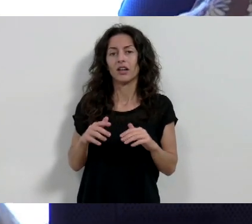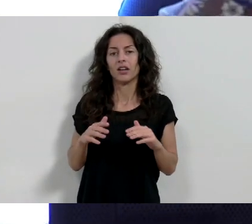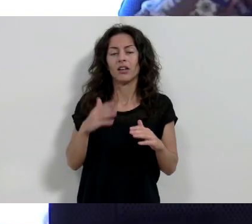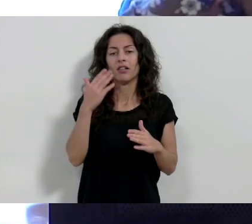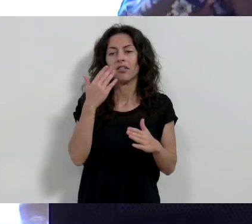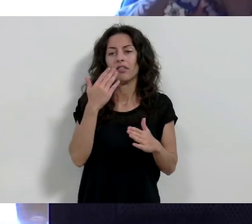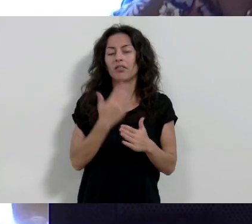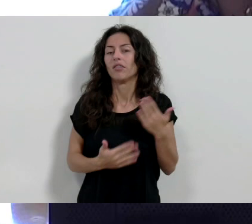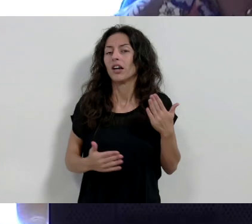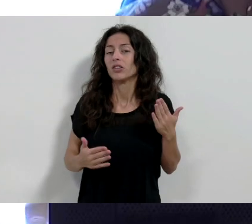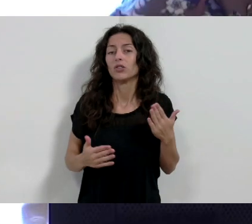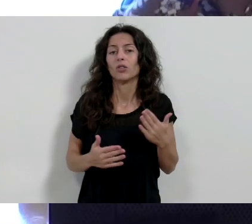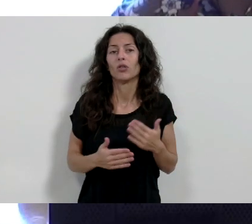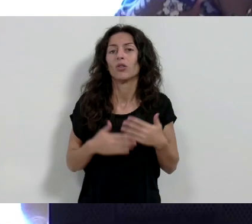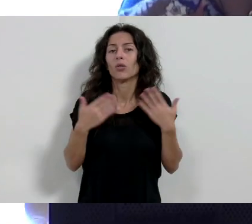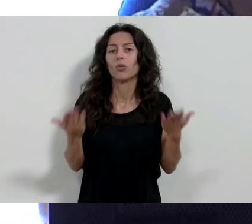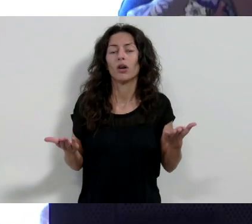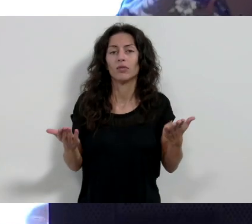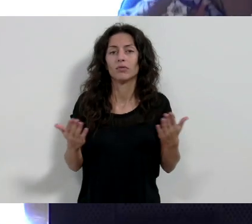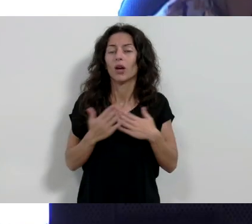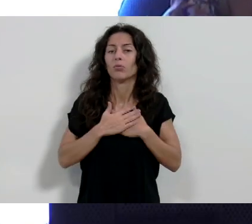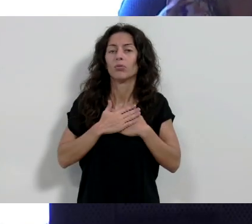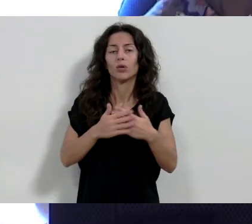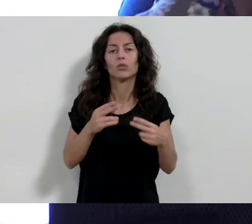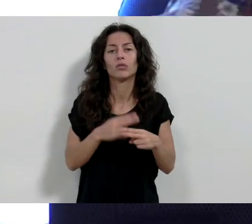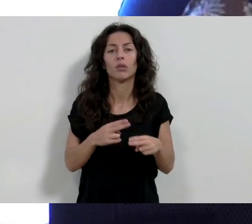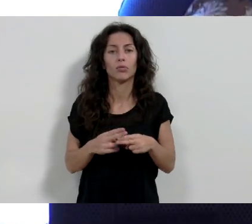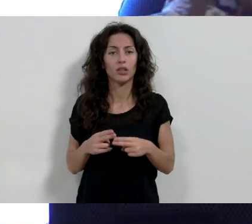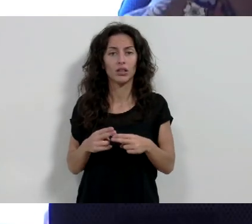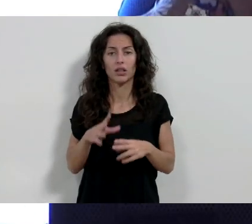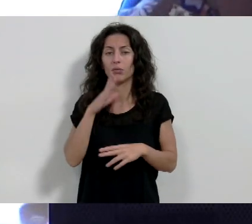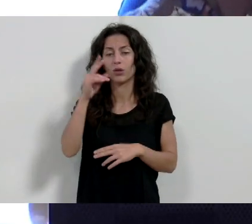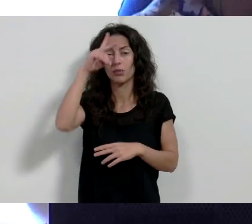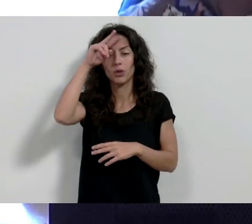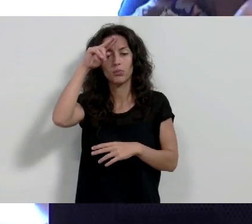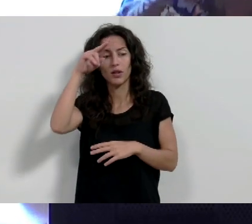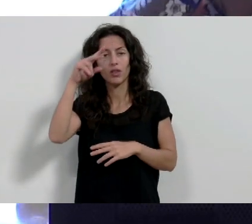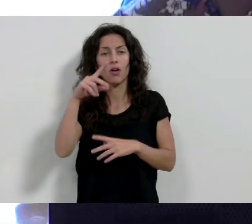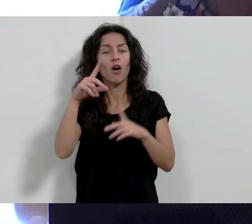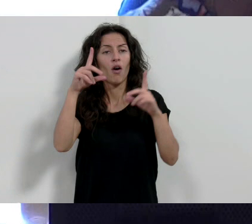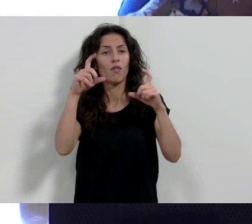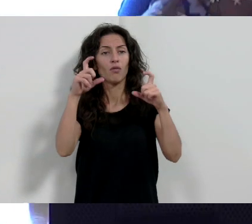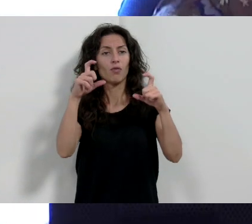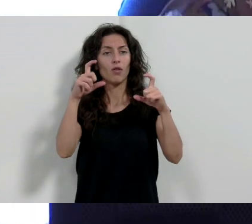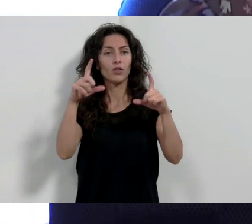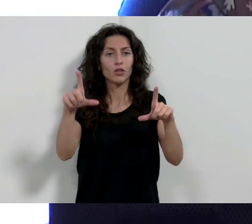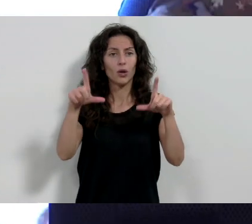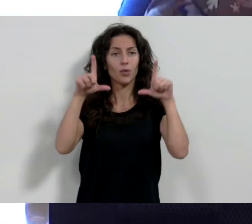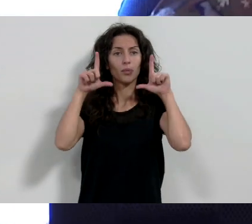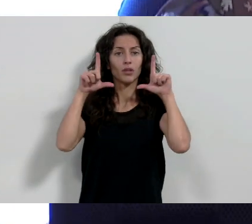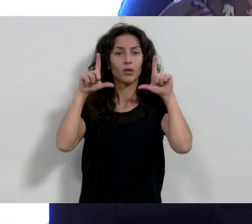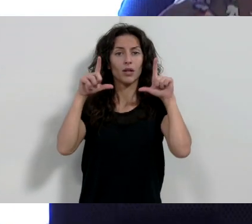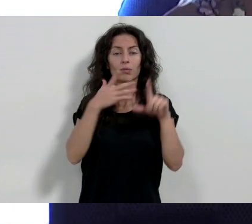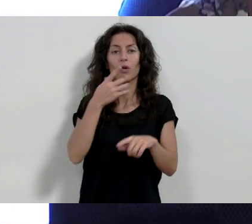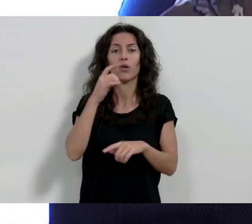están más preocupados pues de sus cosas, de a ver quién sale más en la foto o de esas cosas que pasan en las redes sociales